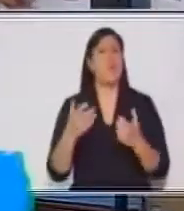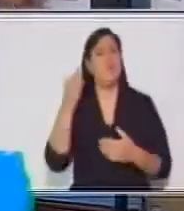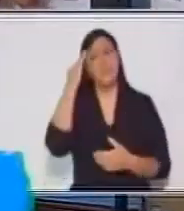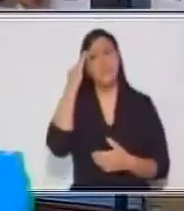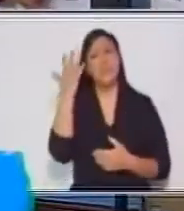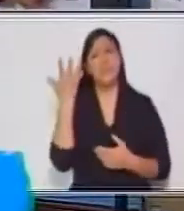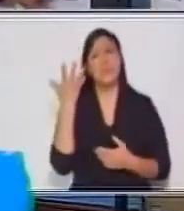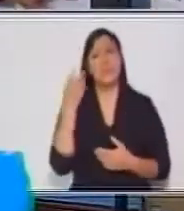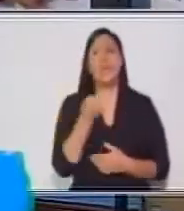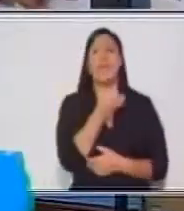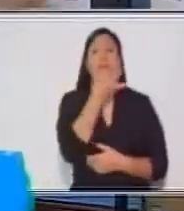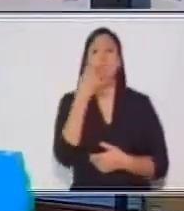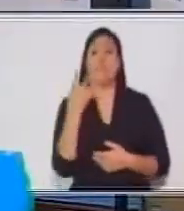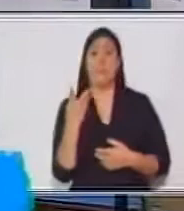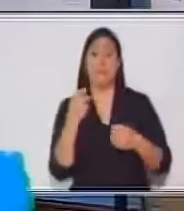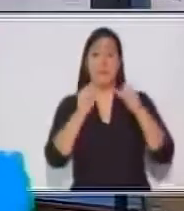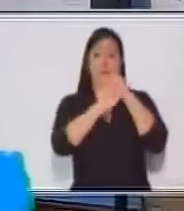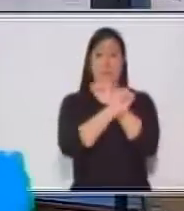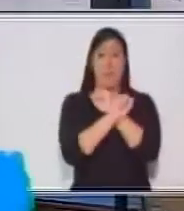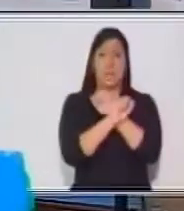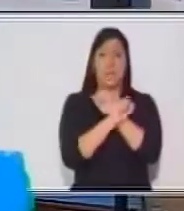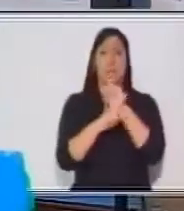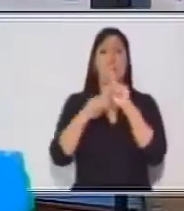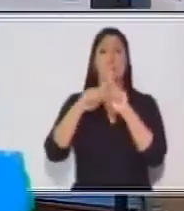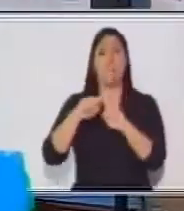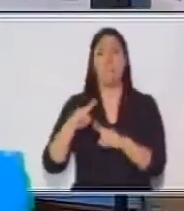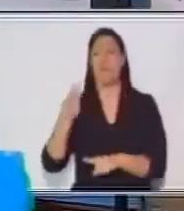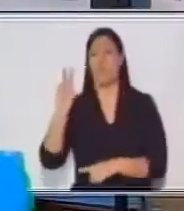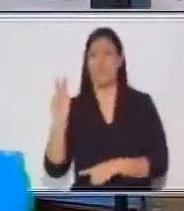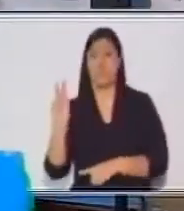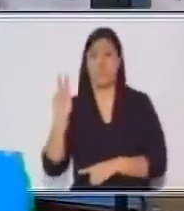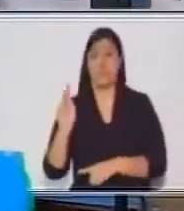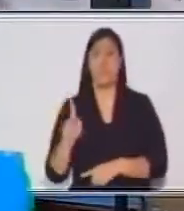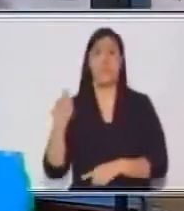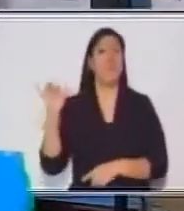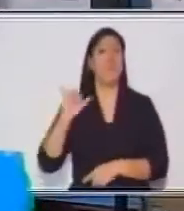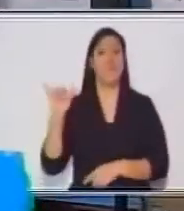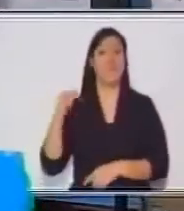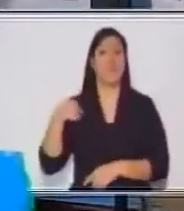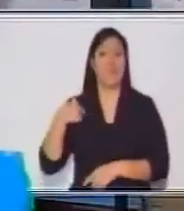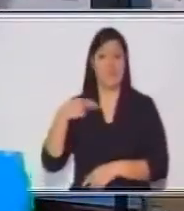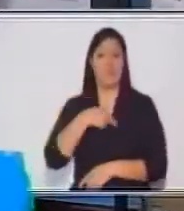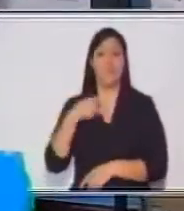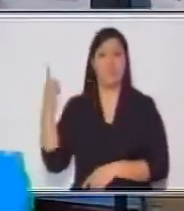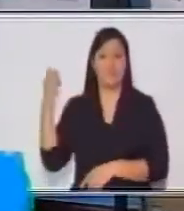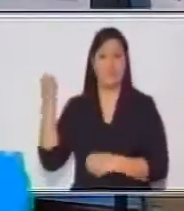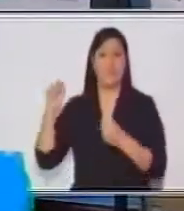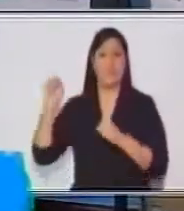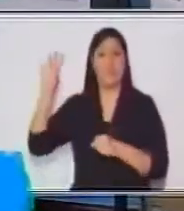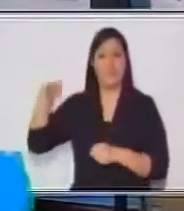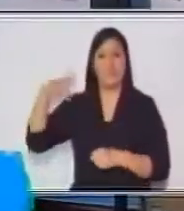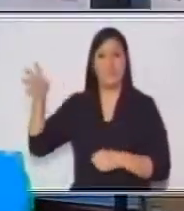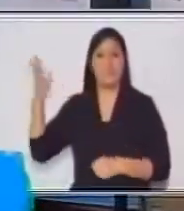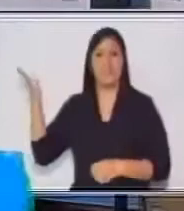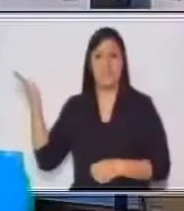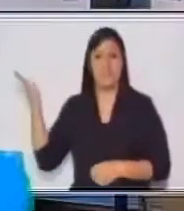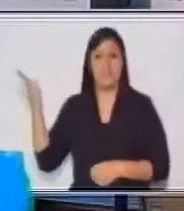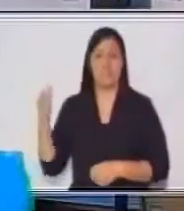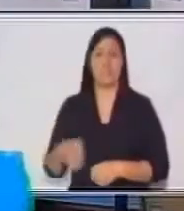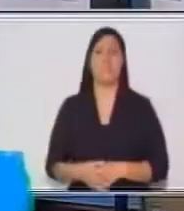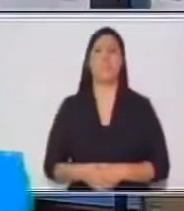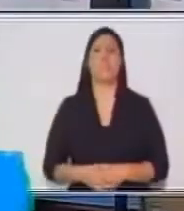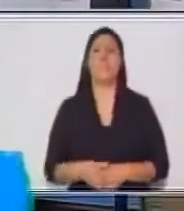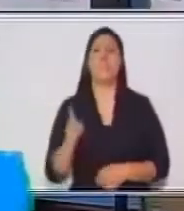X por el valor de Y. ¿Cómo lo hicimos aquí en la tabla? El valor de X por el valor de Y me da el valor de